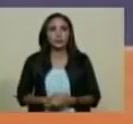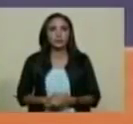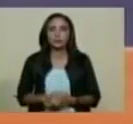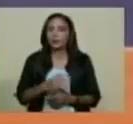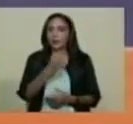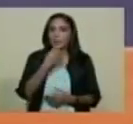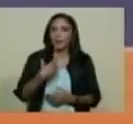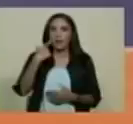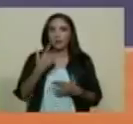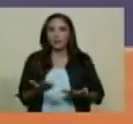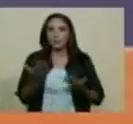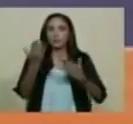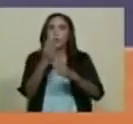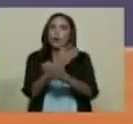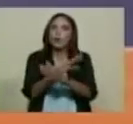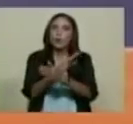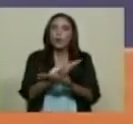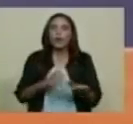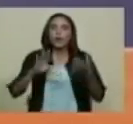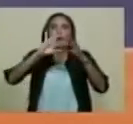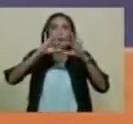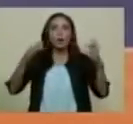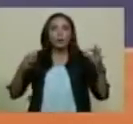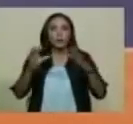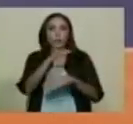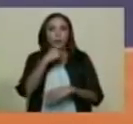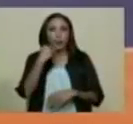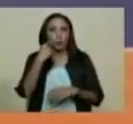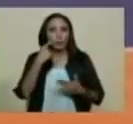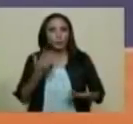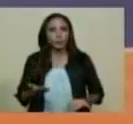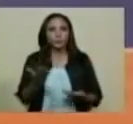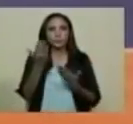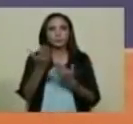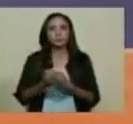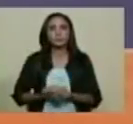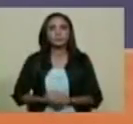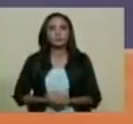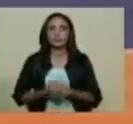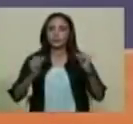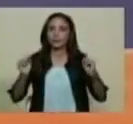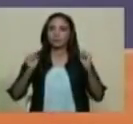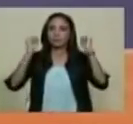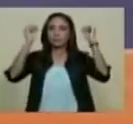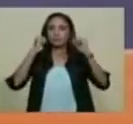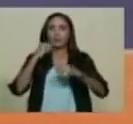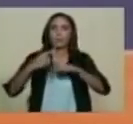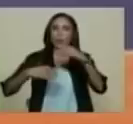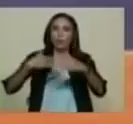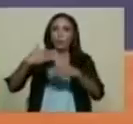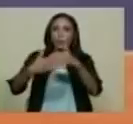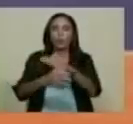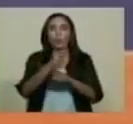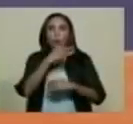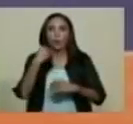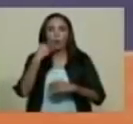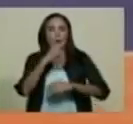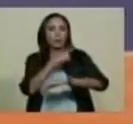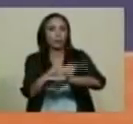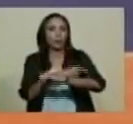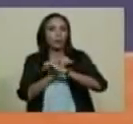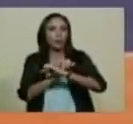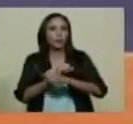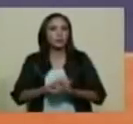brillando ya en los Juegos Olímpicos. La generación de oro, mira, levantándose, llevando su fuerza